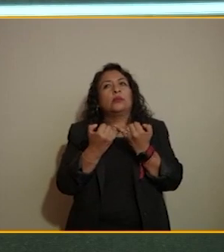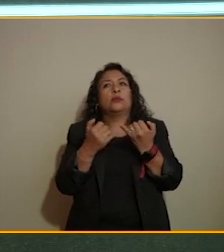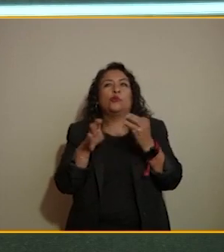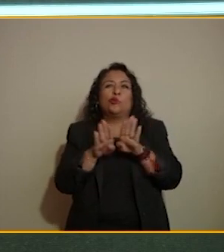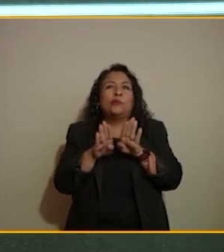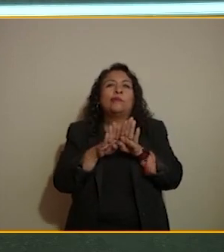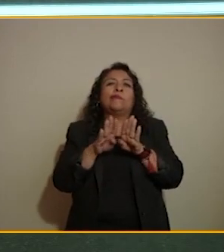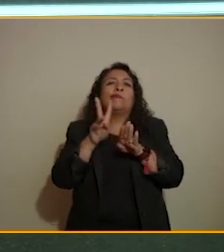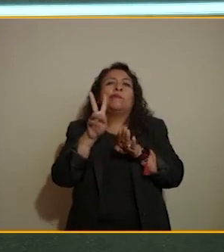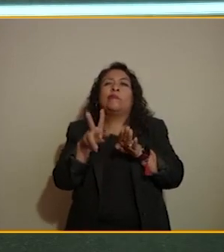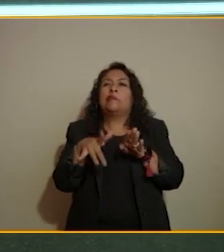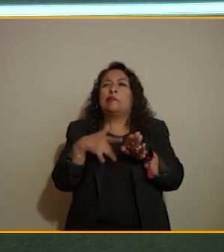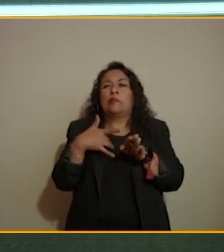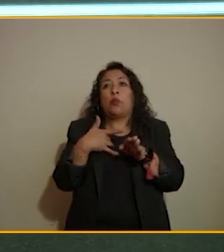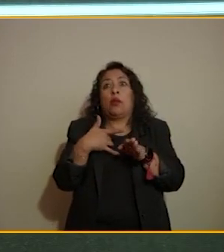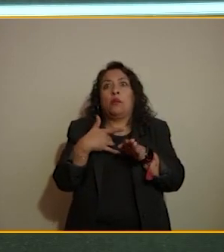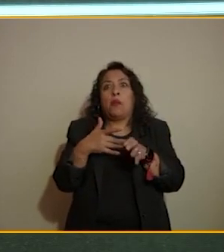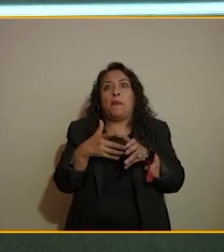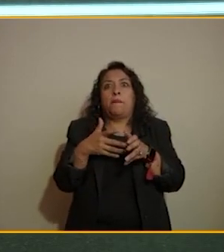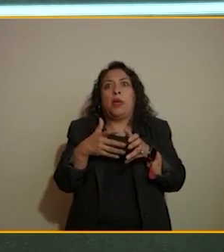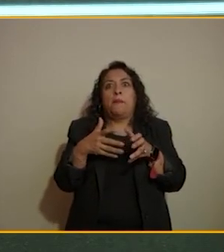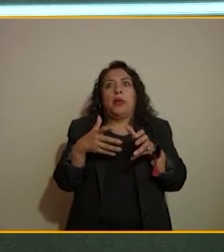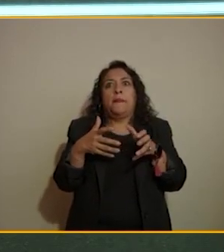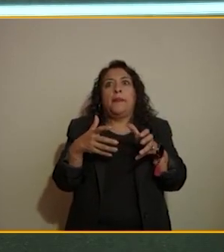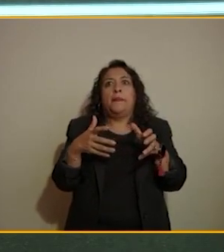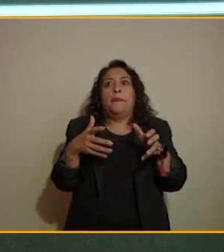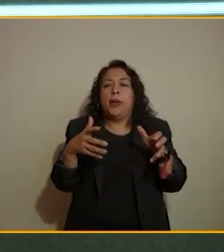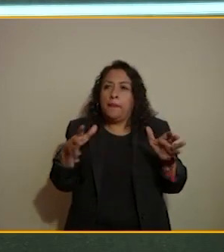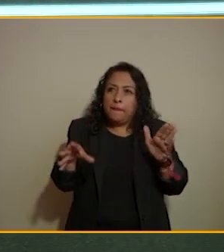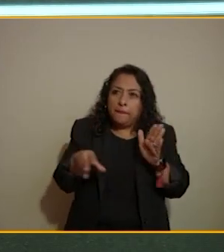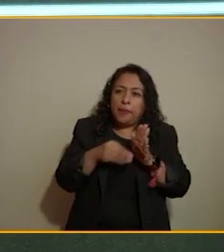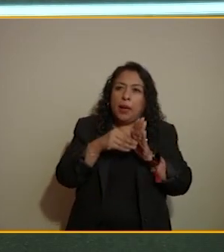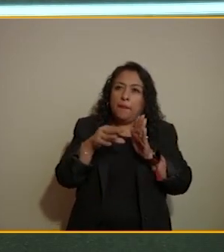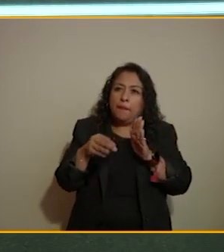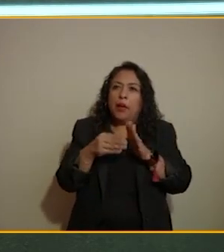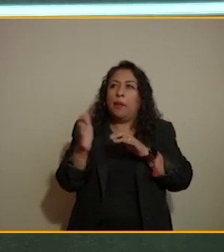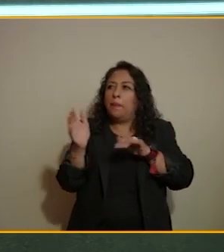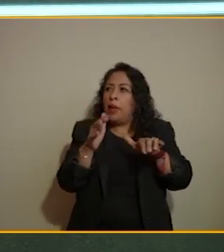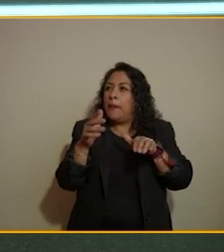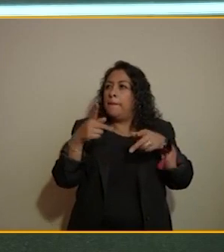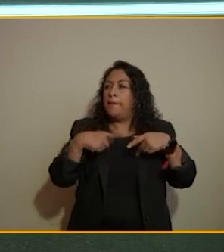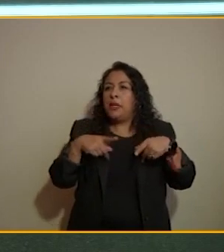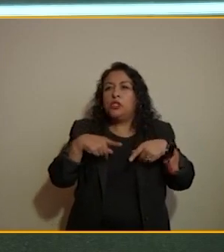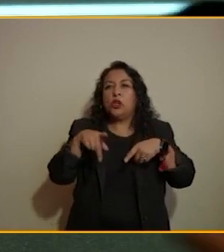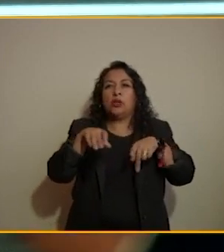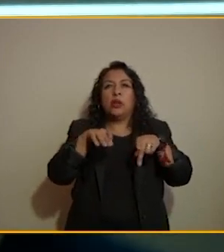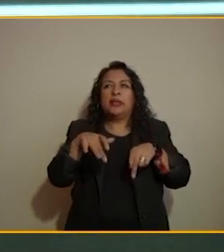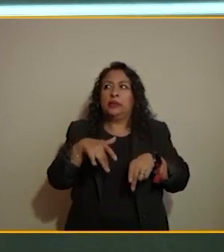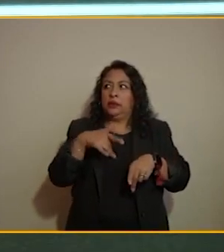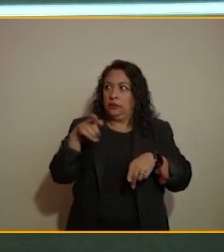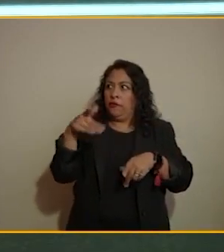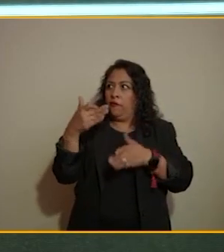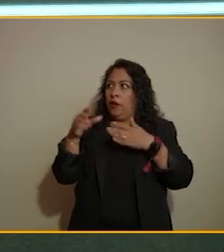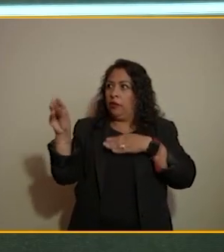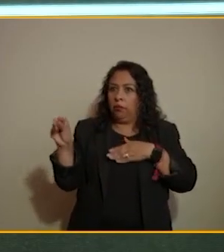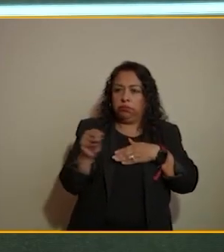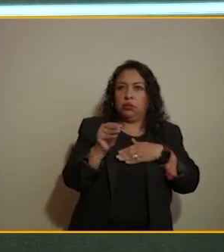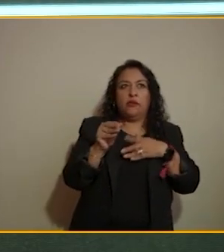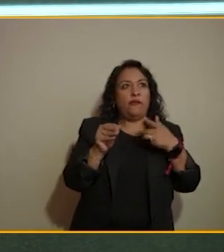creciendo de manera intuitiva, han ido incorporando ese personal o ese talento que sienten que les hace